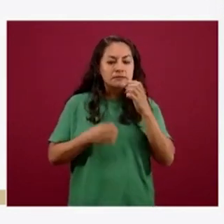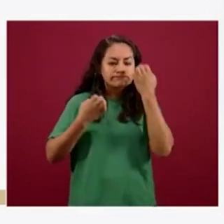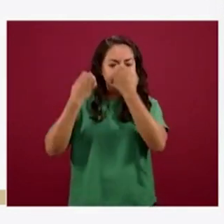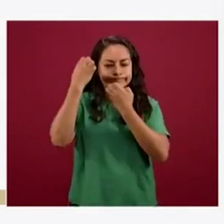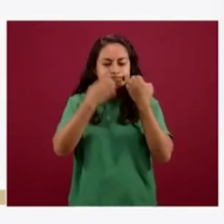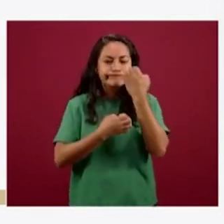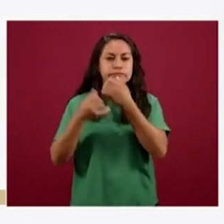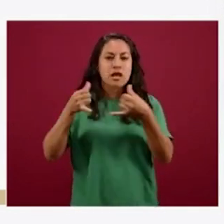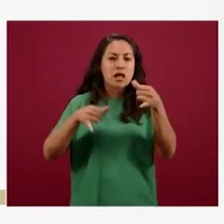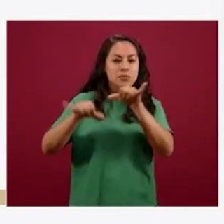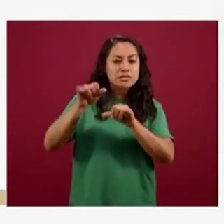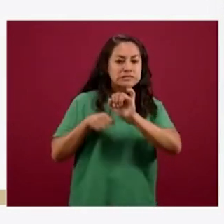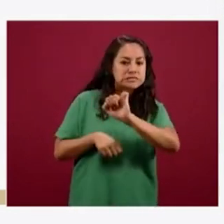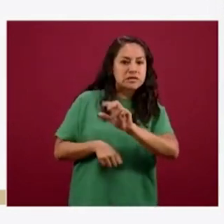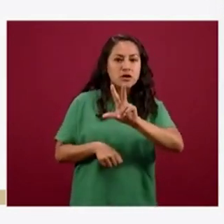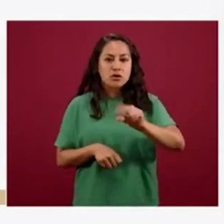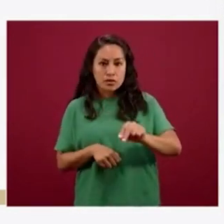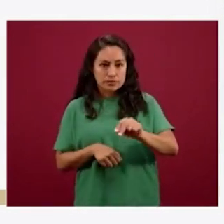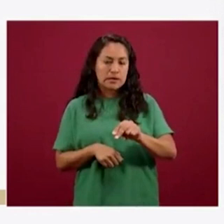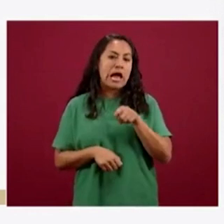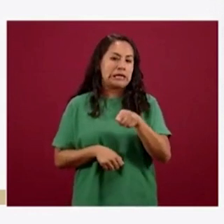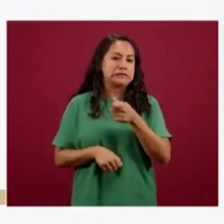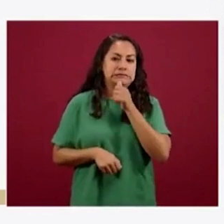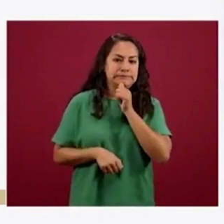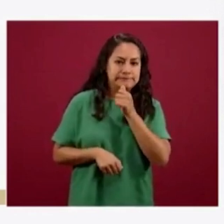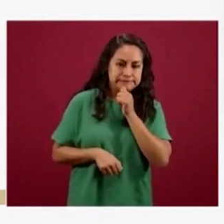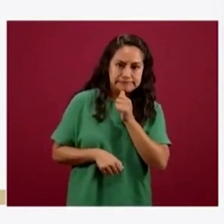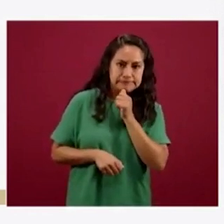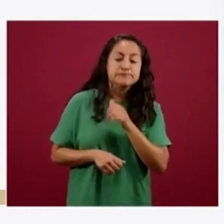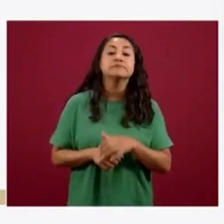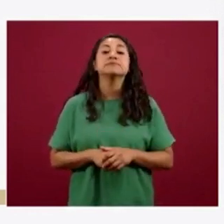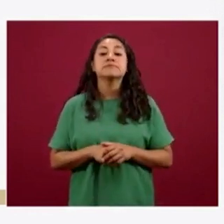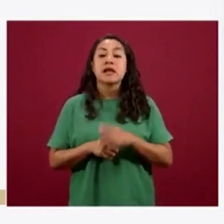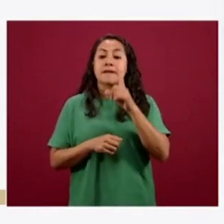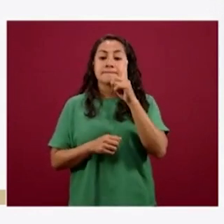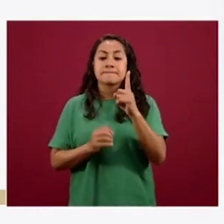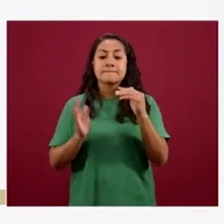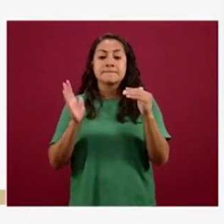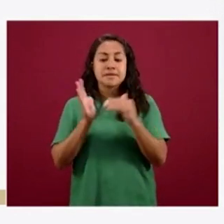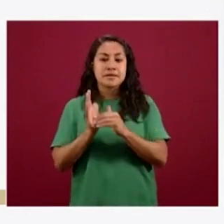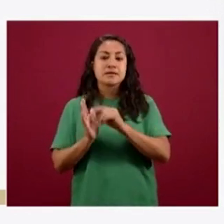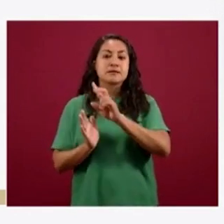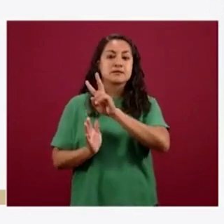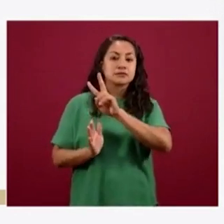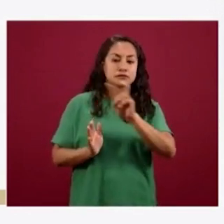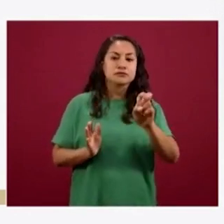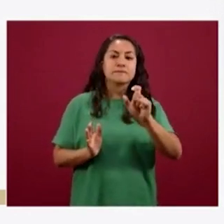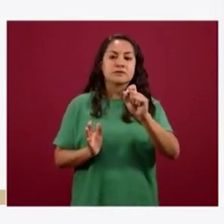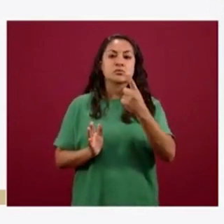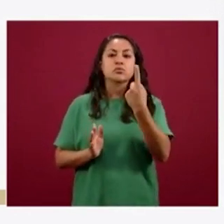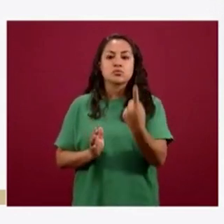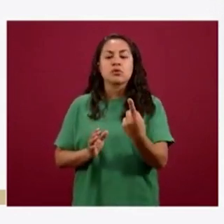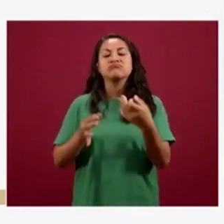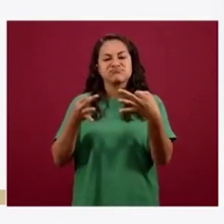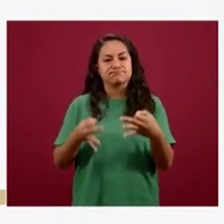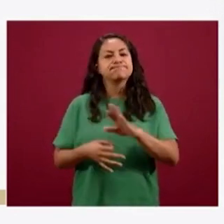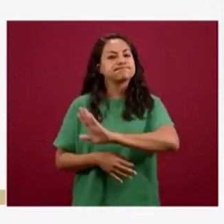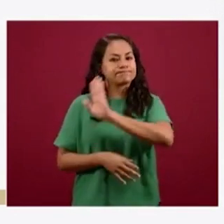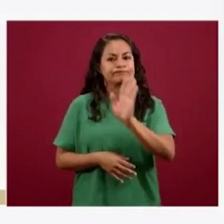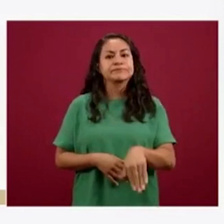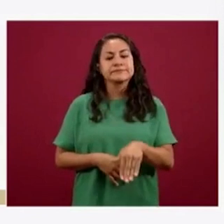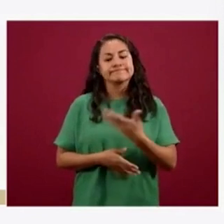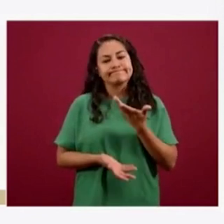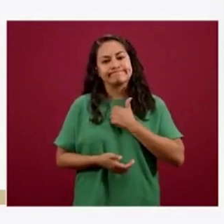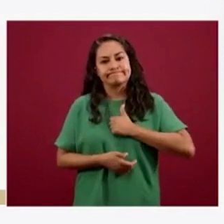de la cifra de casos confirmados. 1.221 lamentables defunciones, también se actualiza esta